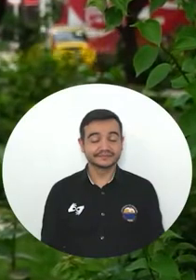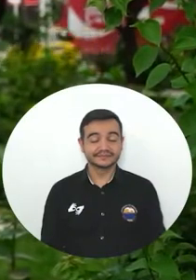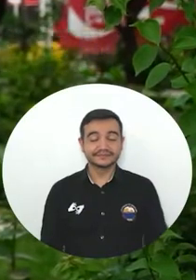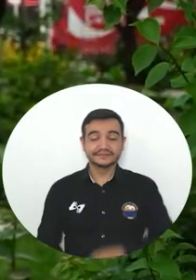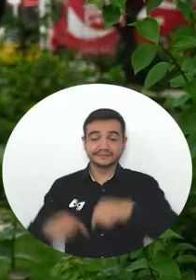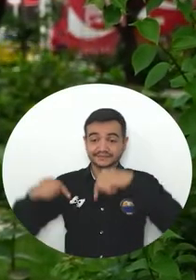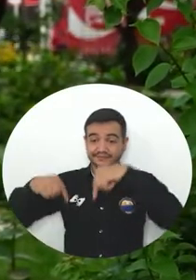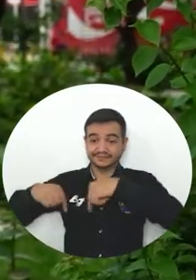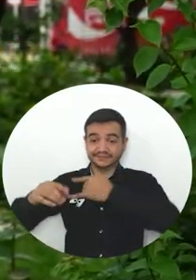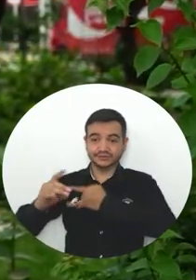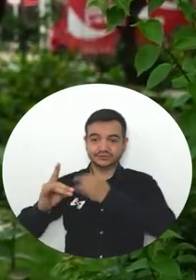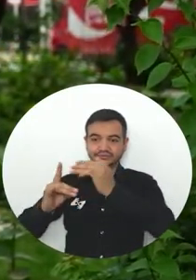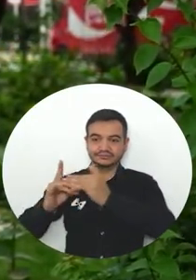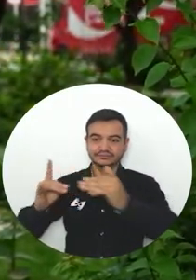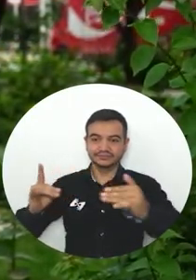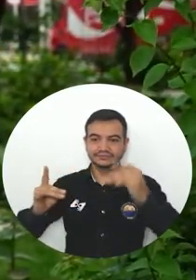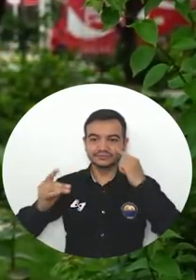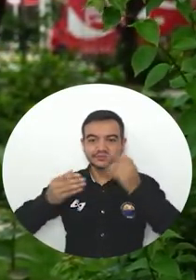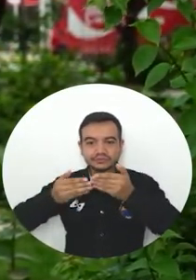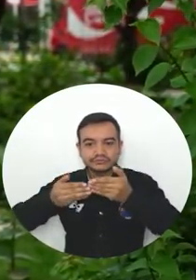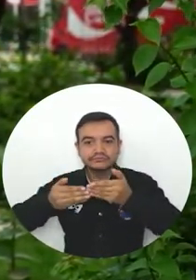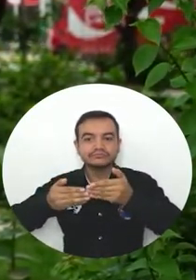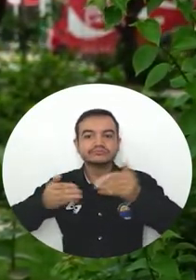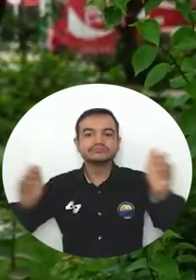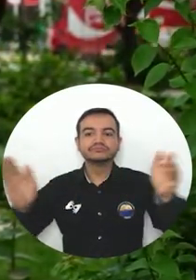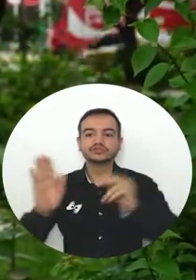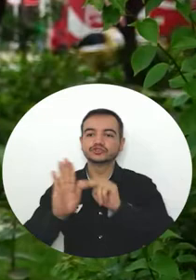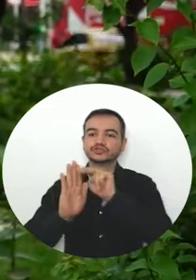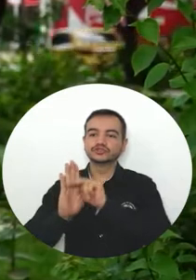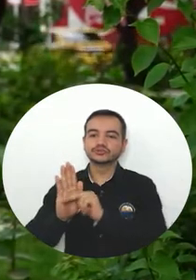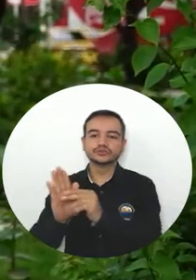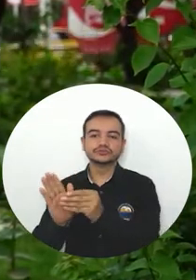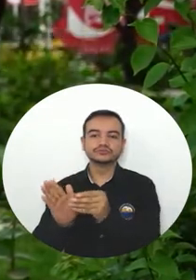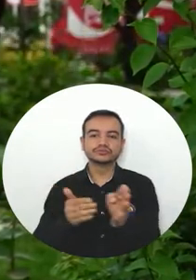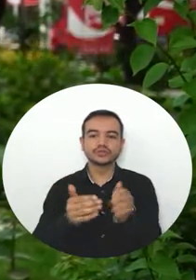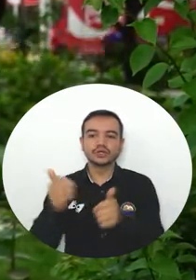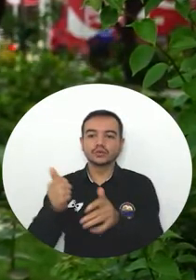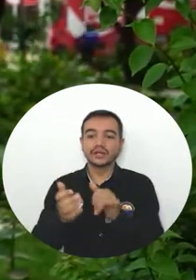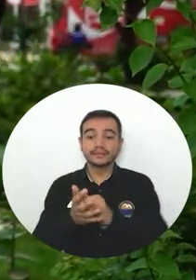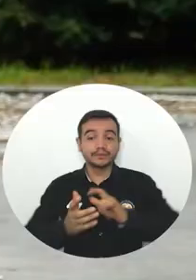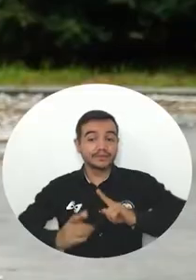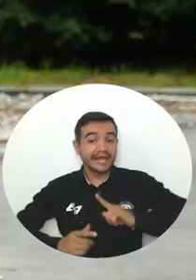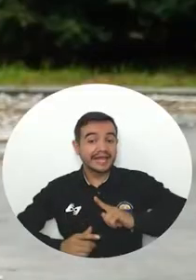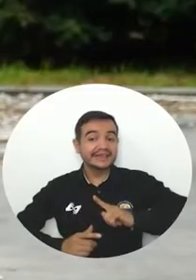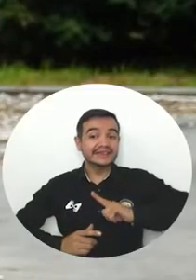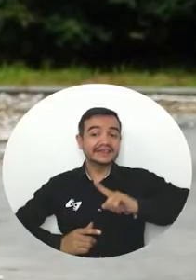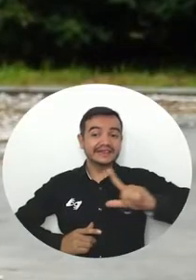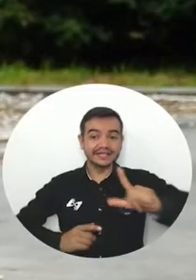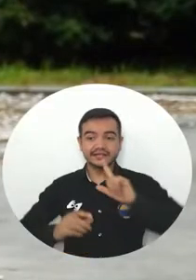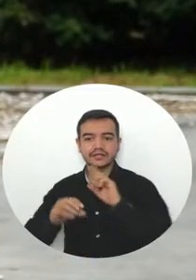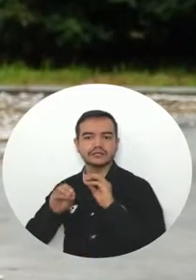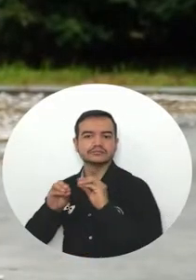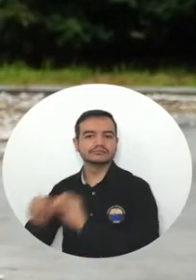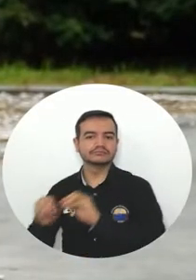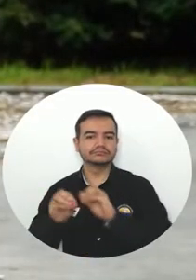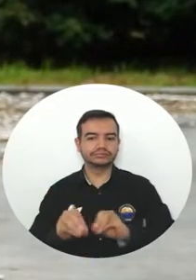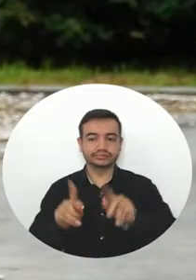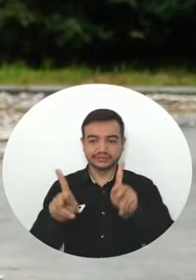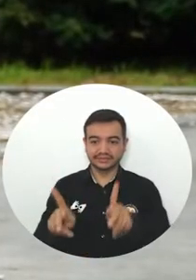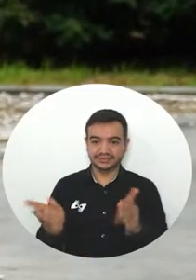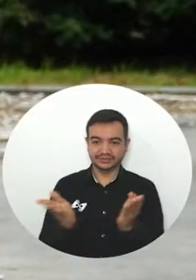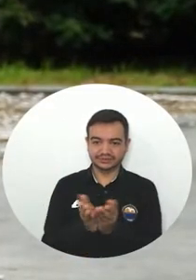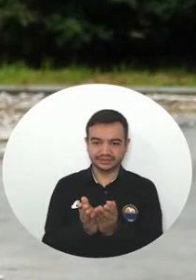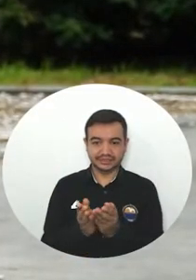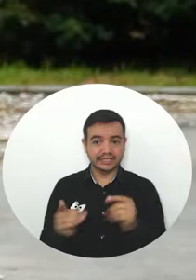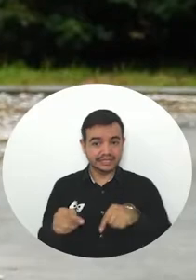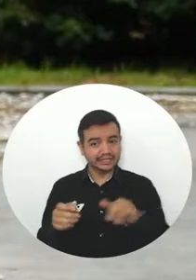Nuestra Casa de Estudios Superiores presentó el programa para formación de líderes y movimientos estudiantiles. Este proceso hace parte de las políticas